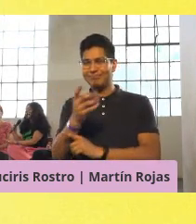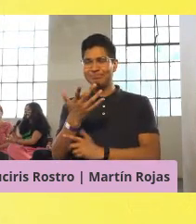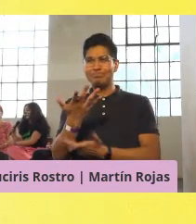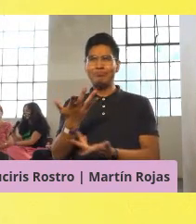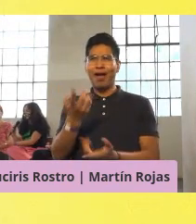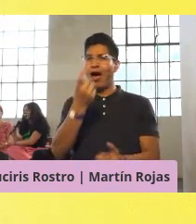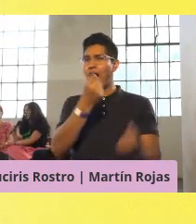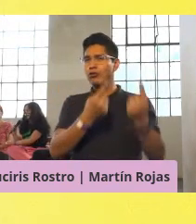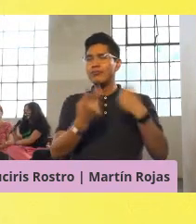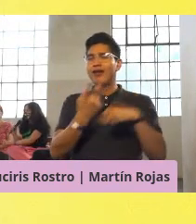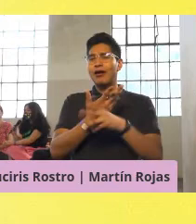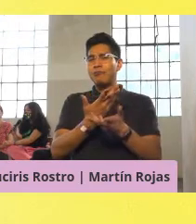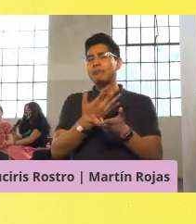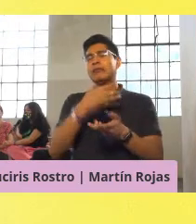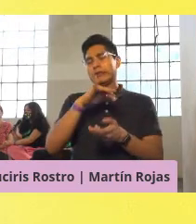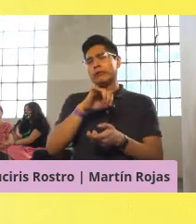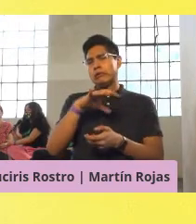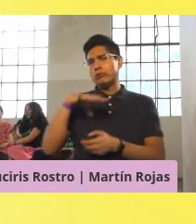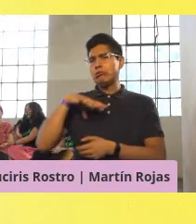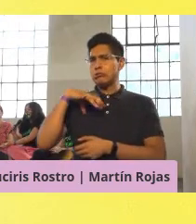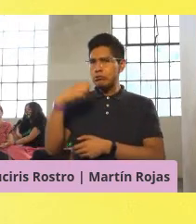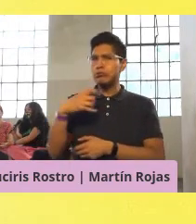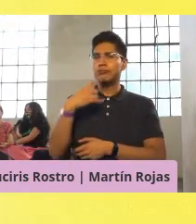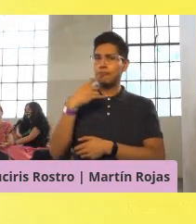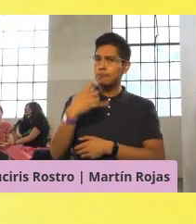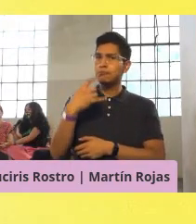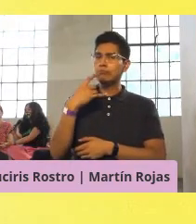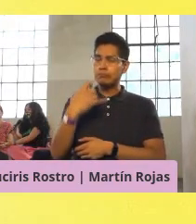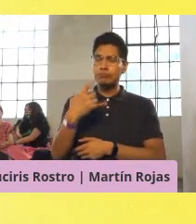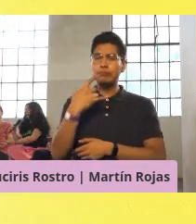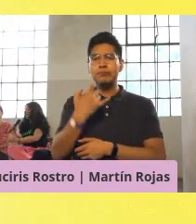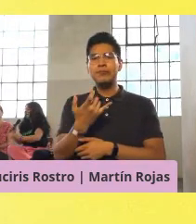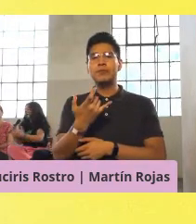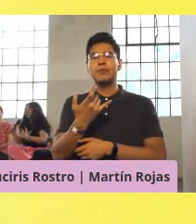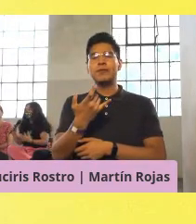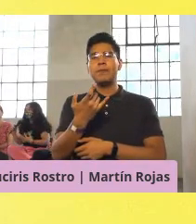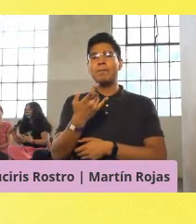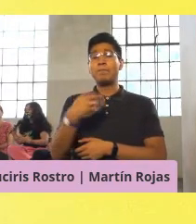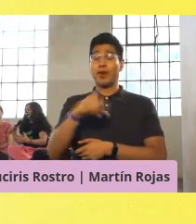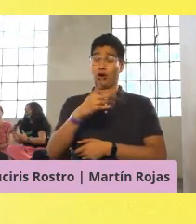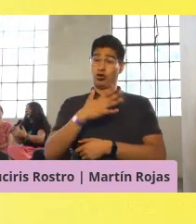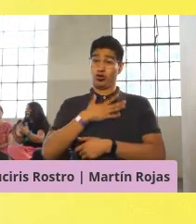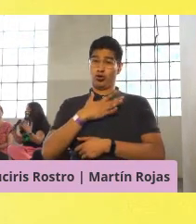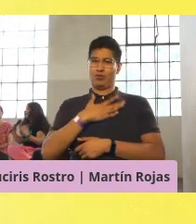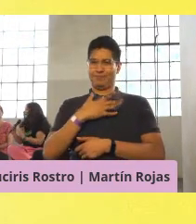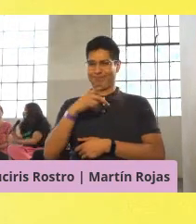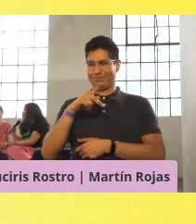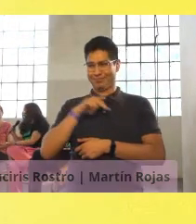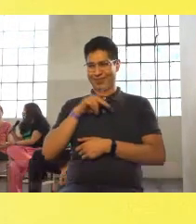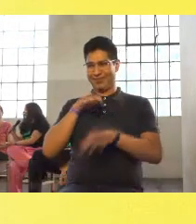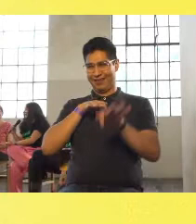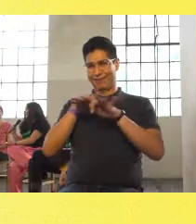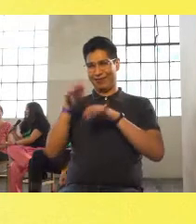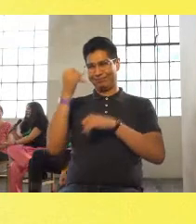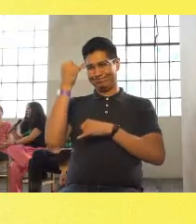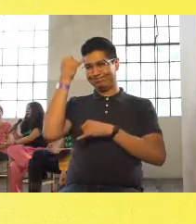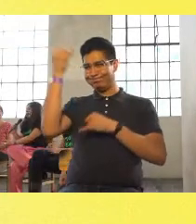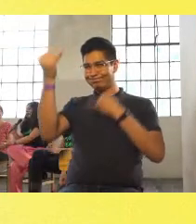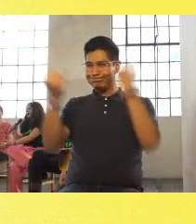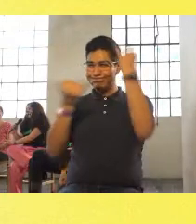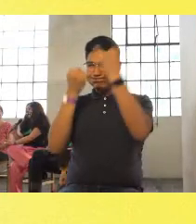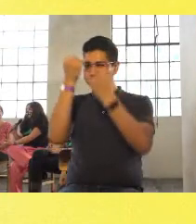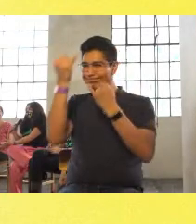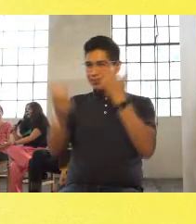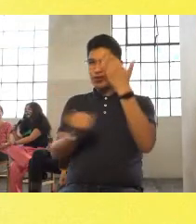como en esta lucha, ¿no? Pero yo personalmente, estando desde el lado creativo y también empezando como en la